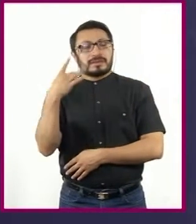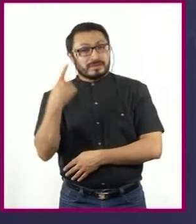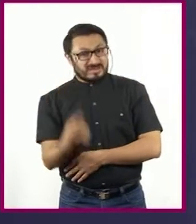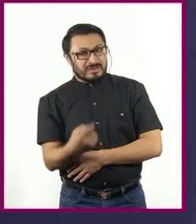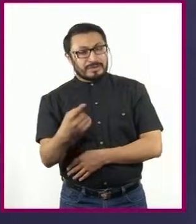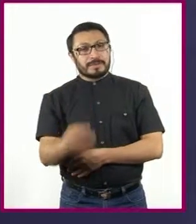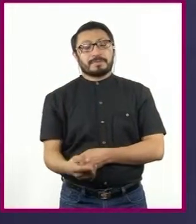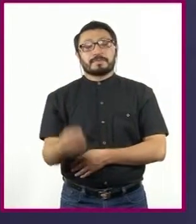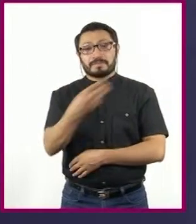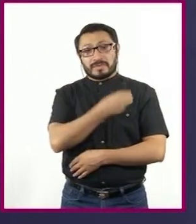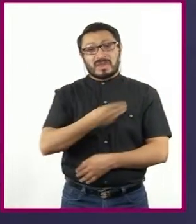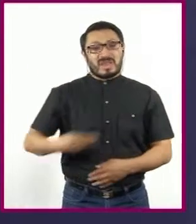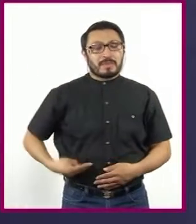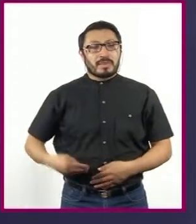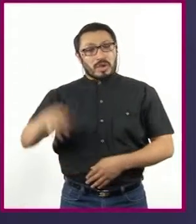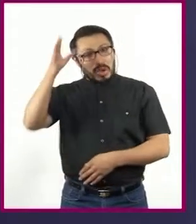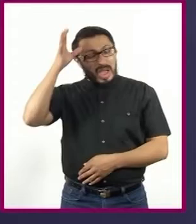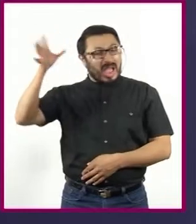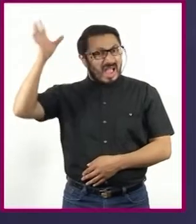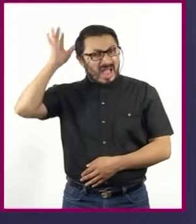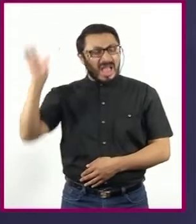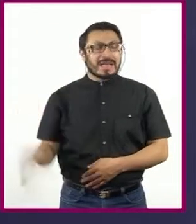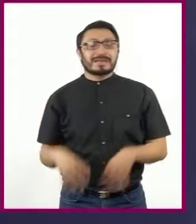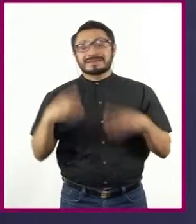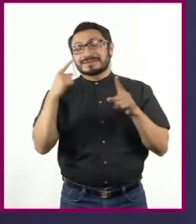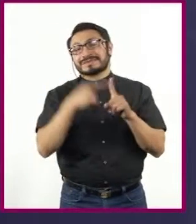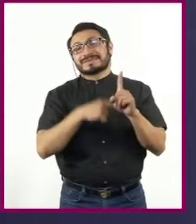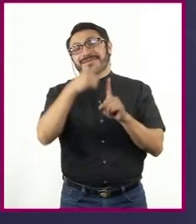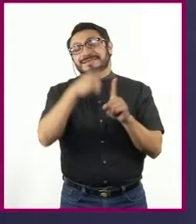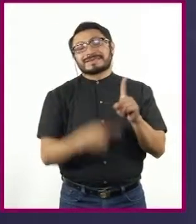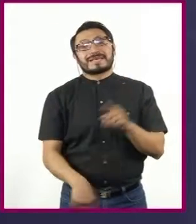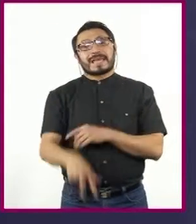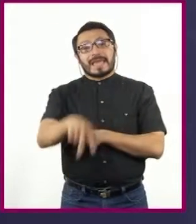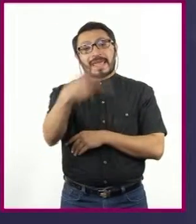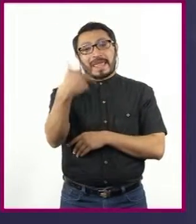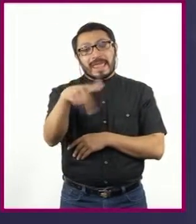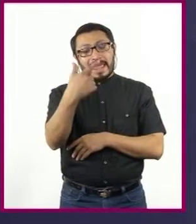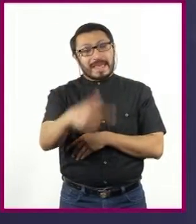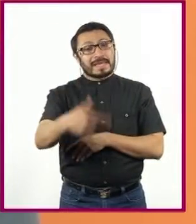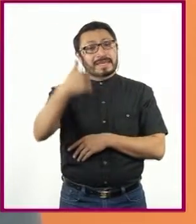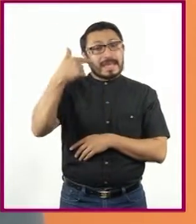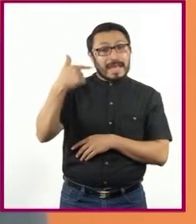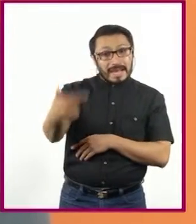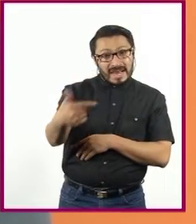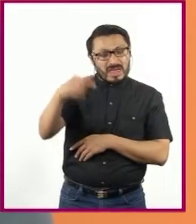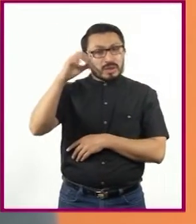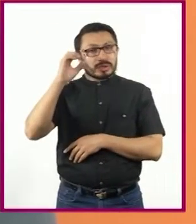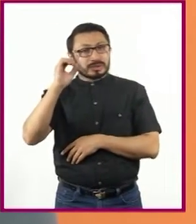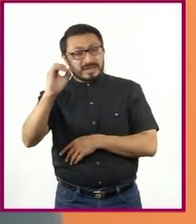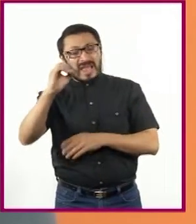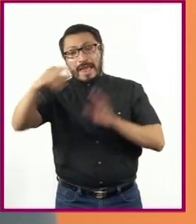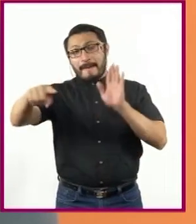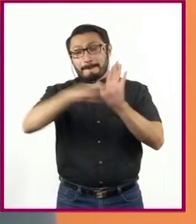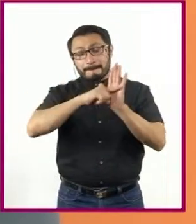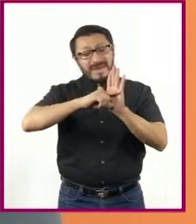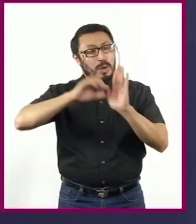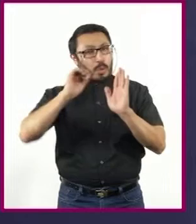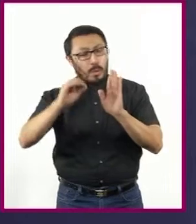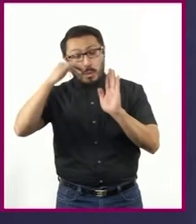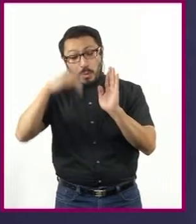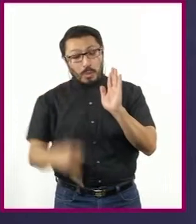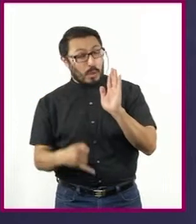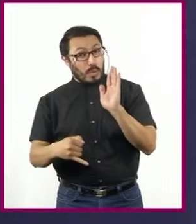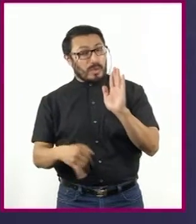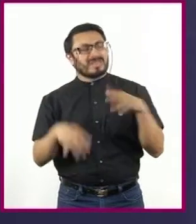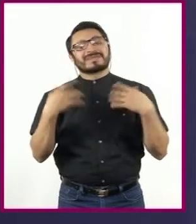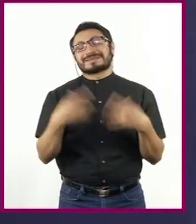en el municipio de Moctezuma una temperatura de 13 grados centígrados bajo cero. De acuerdo con datos de